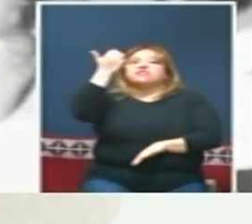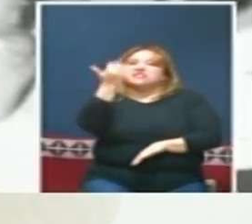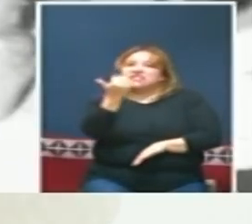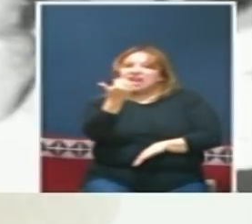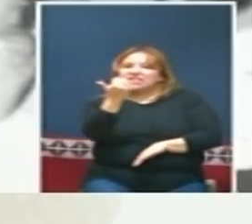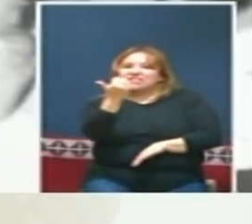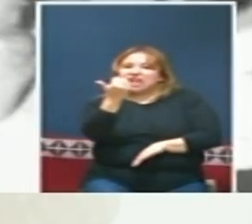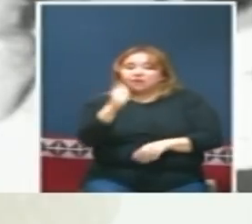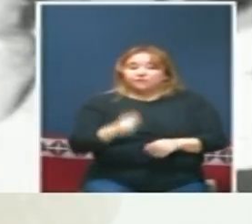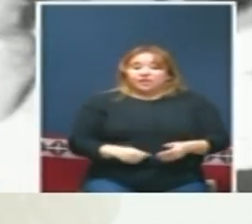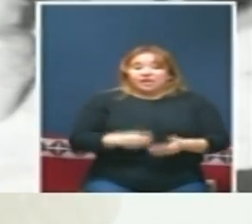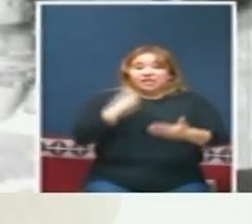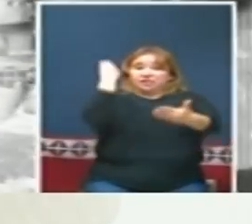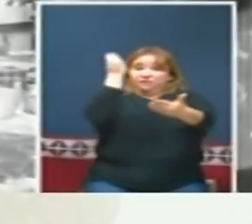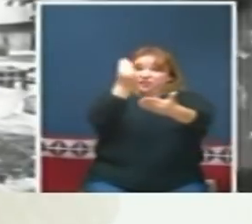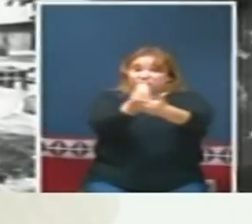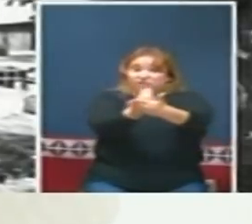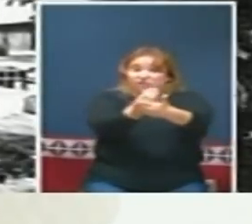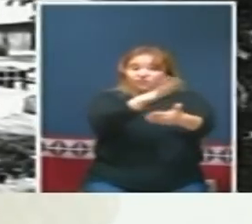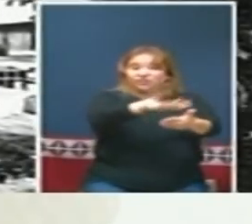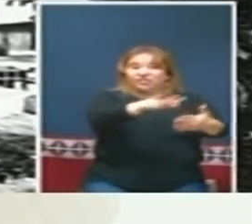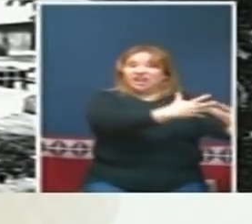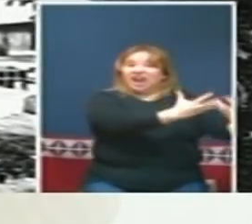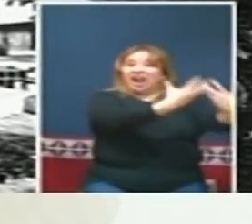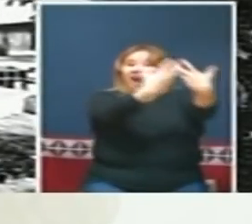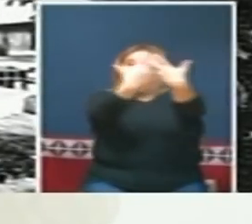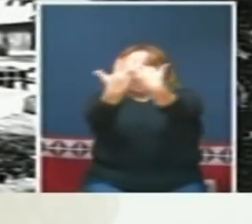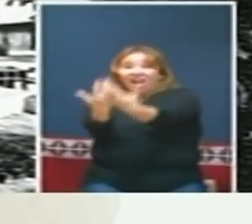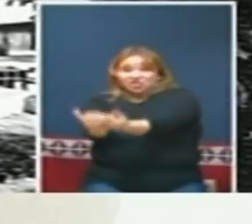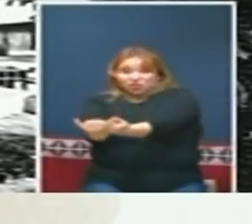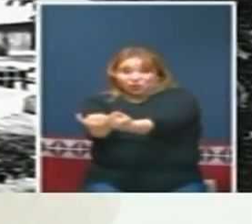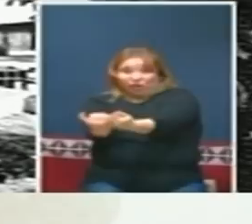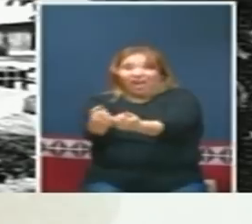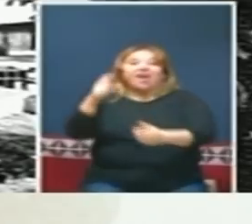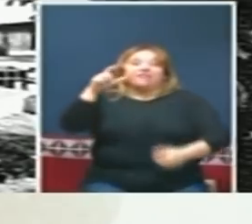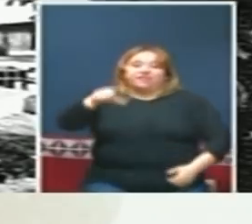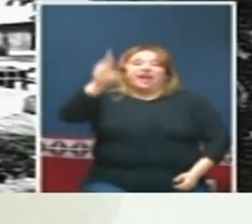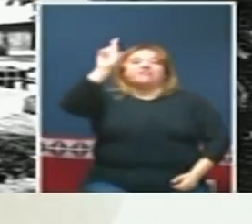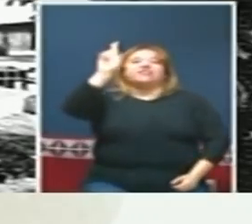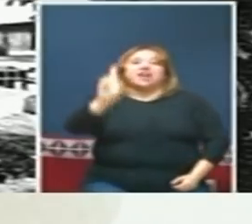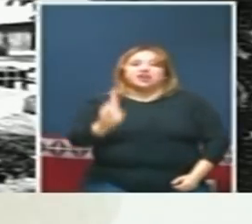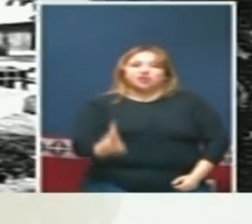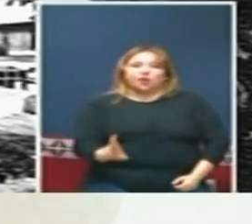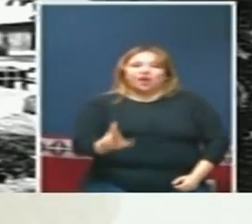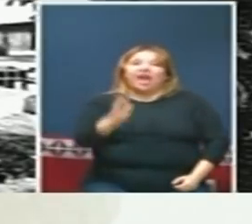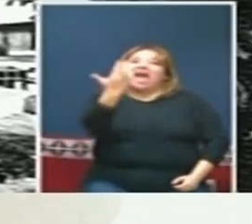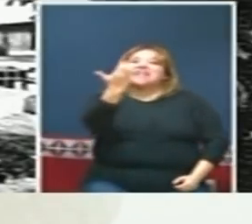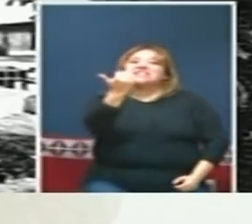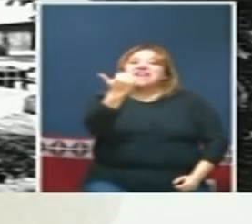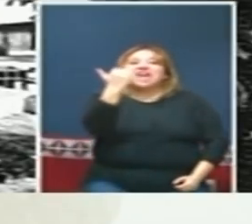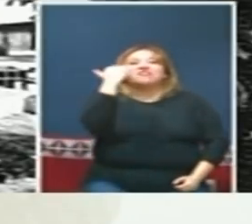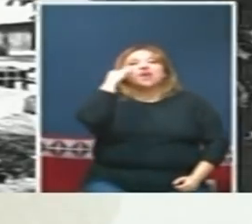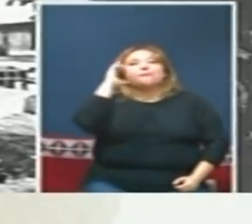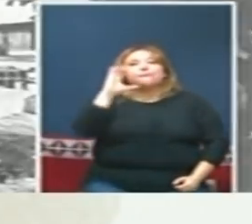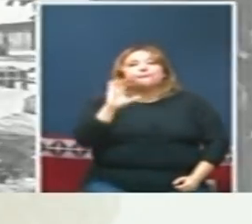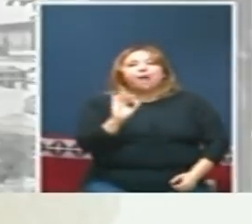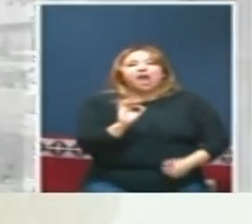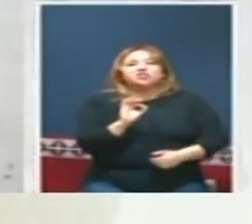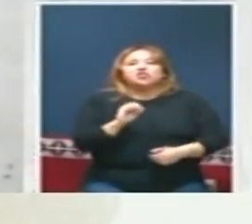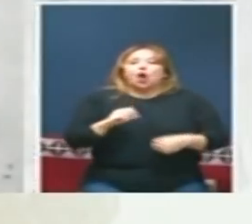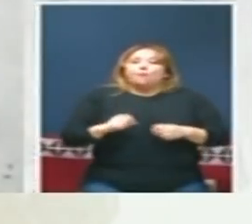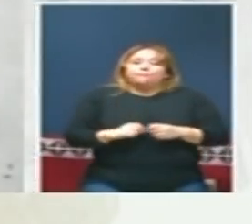de manera estable al servicio de la diócesis de La Rioja. El 6 de mayo,